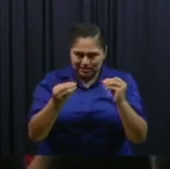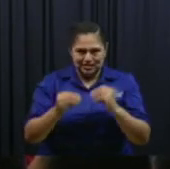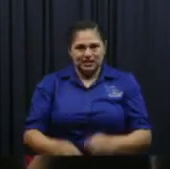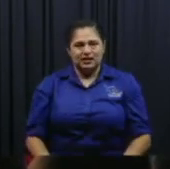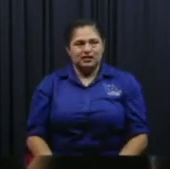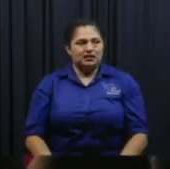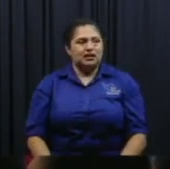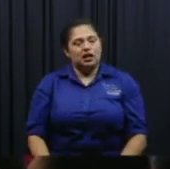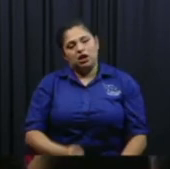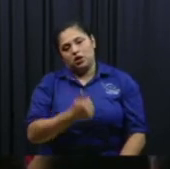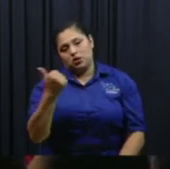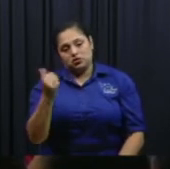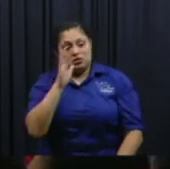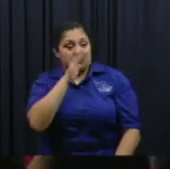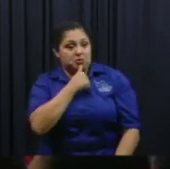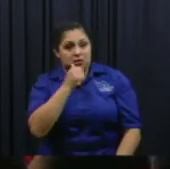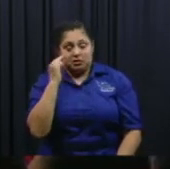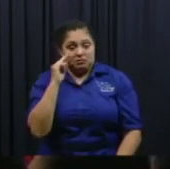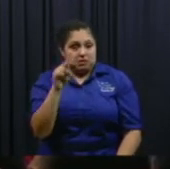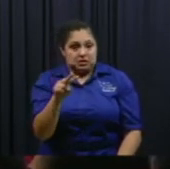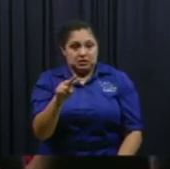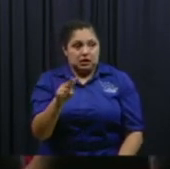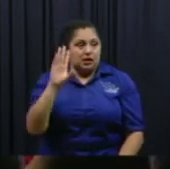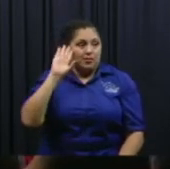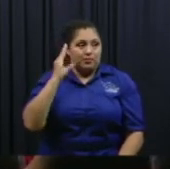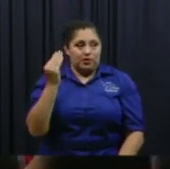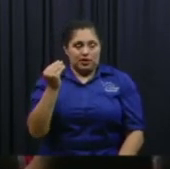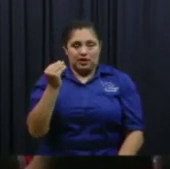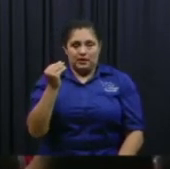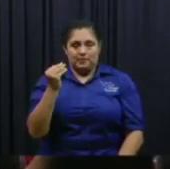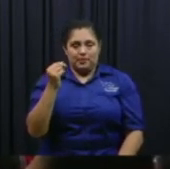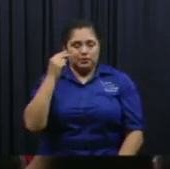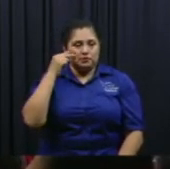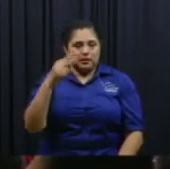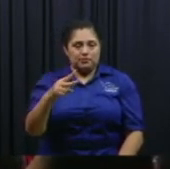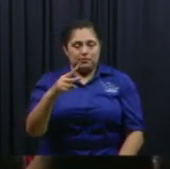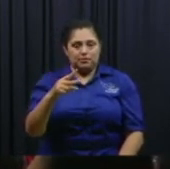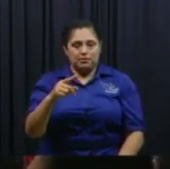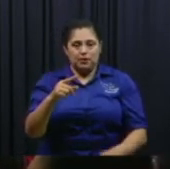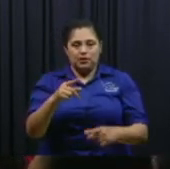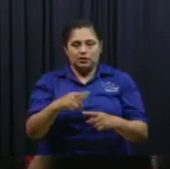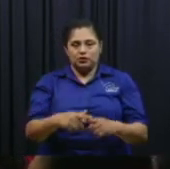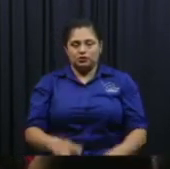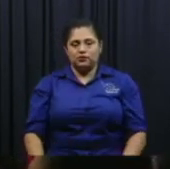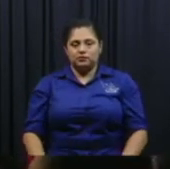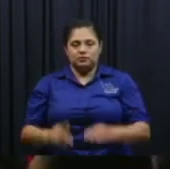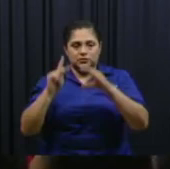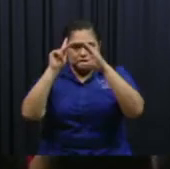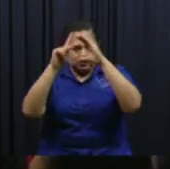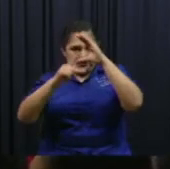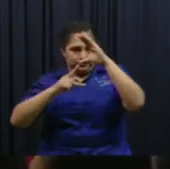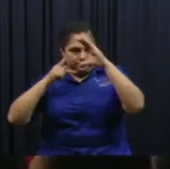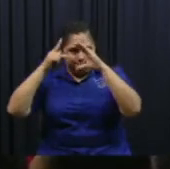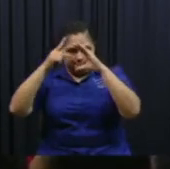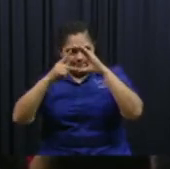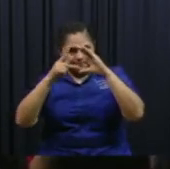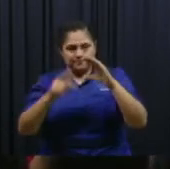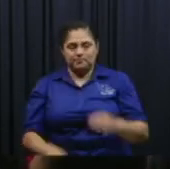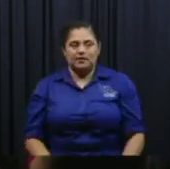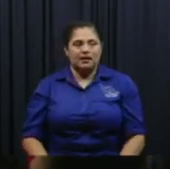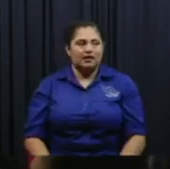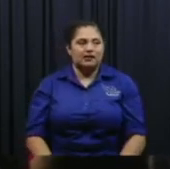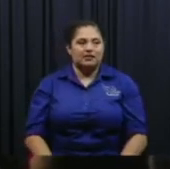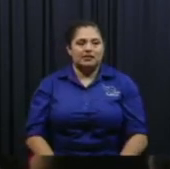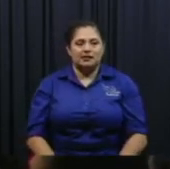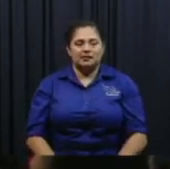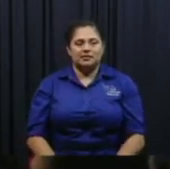y otros que no podemos ver porque se conectan en YouTube como tienen cheles y todo no quieren que los miren va